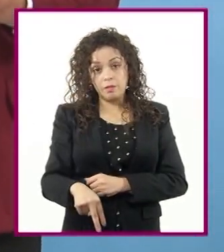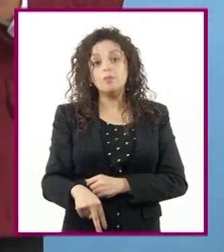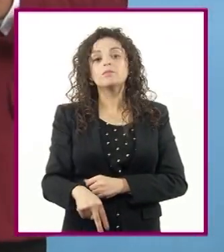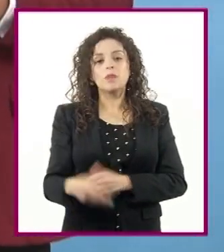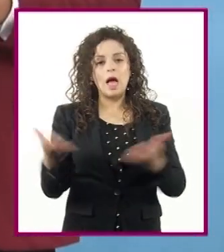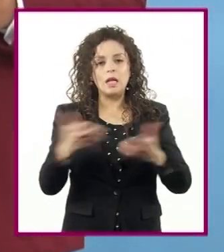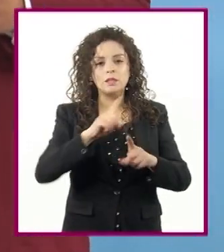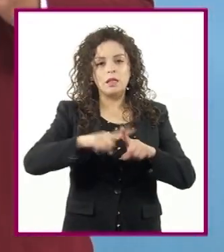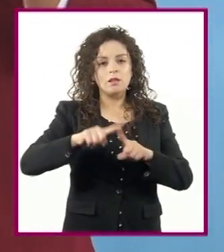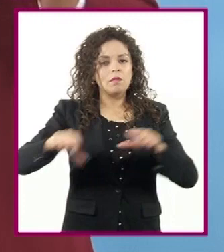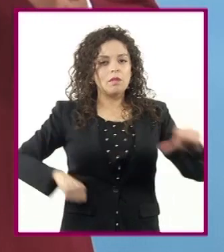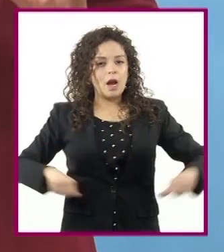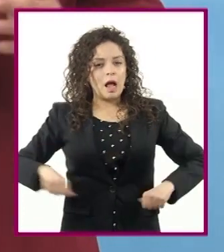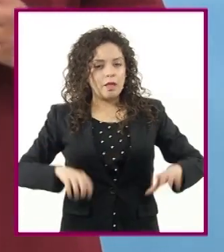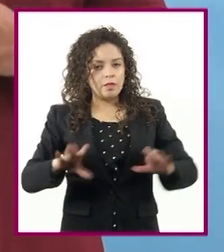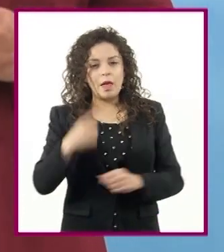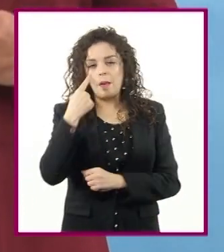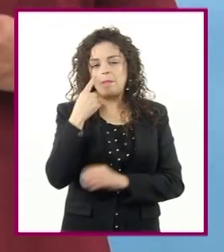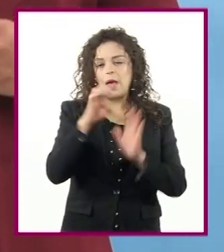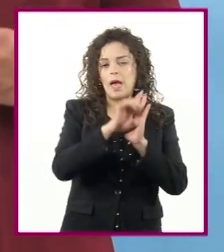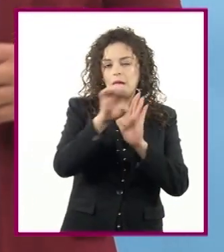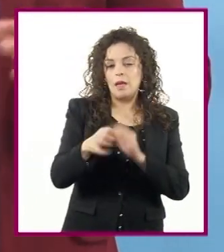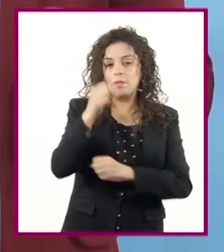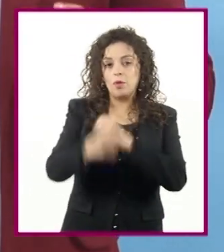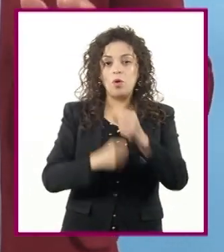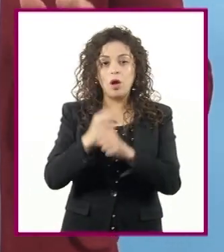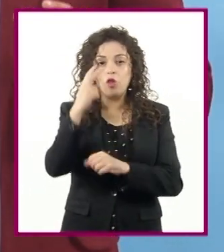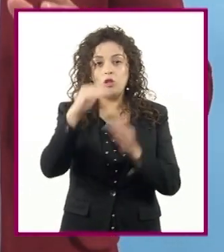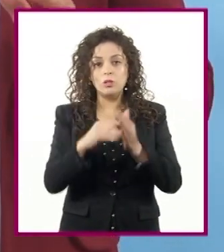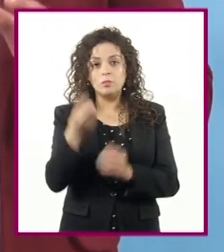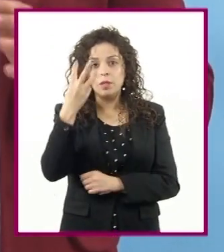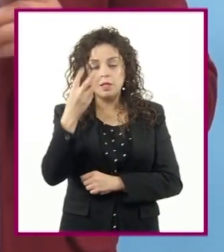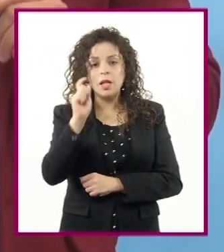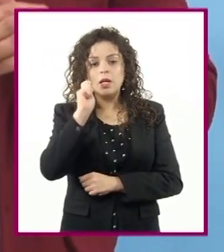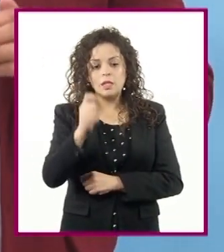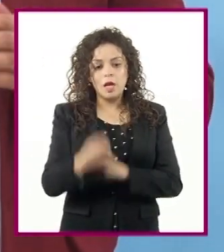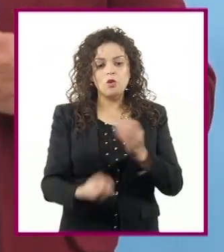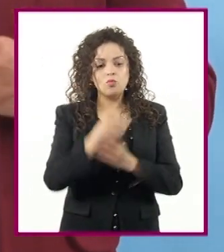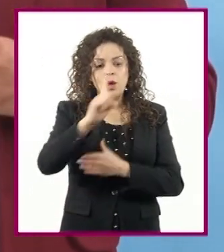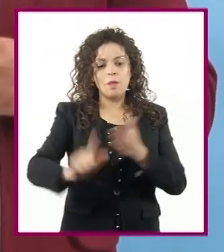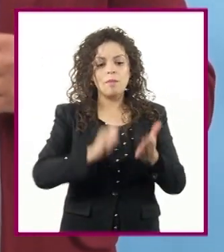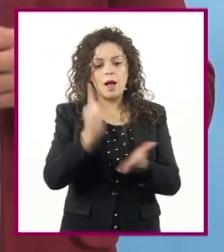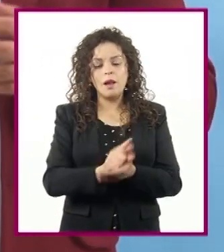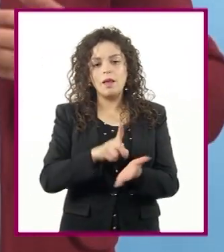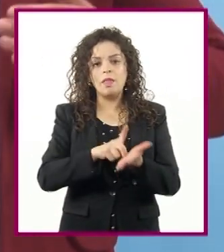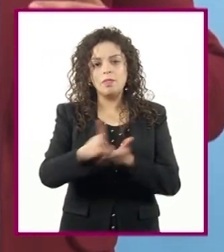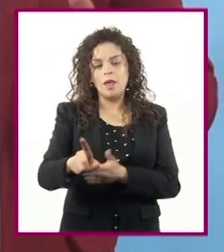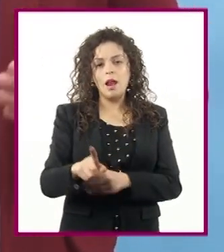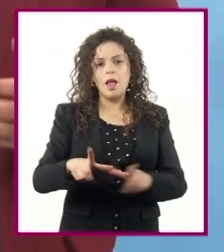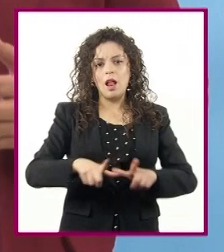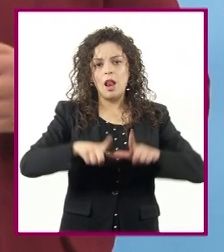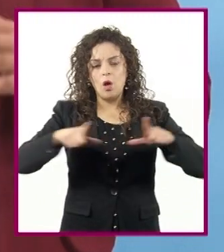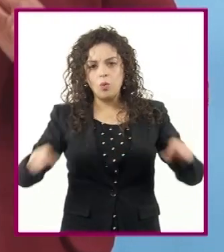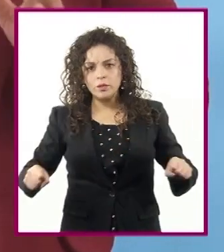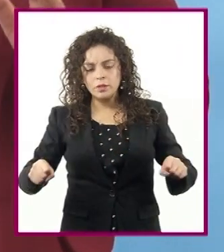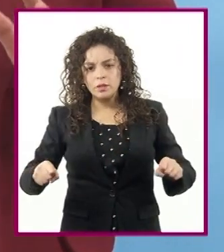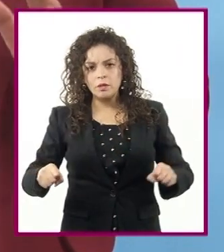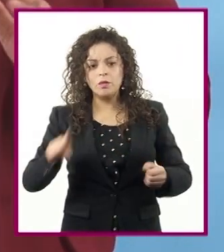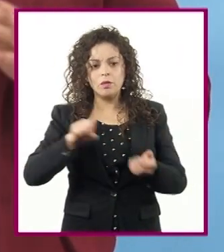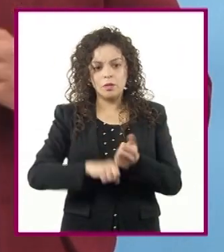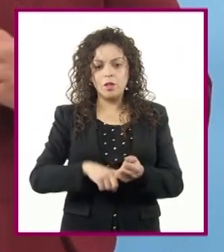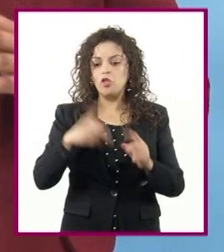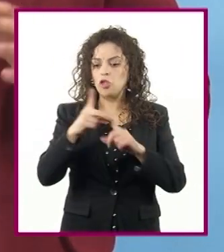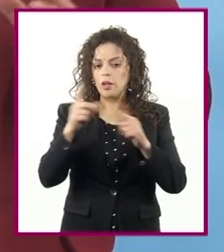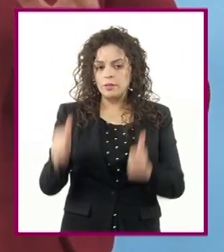Por ejemplo, en 2003 se creó la Ley General de Derechos Lingüísticos, que deposita en el